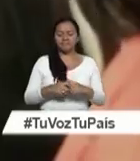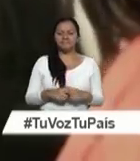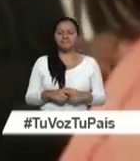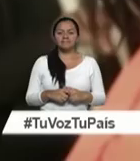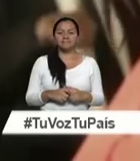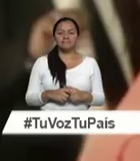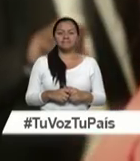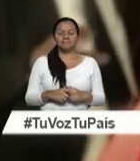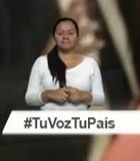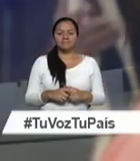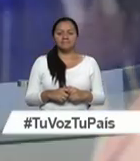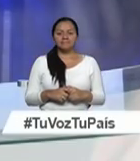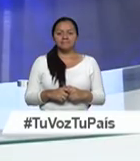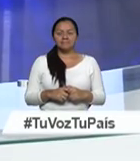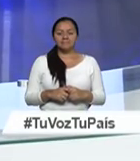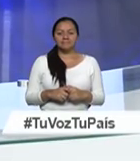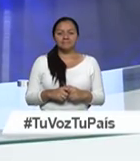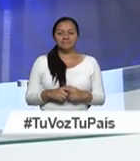Noticiero Ciudadano.